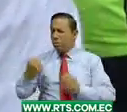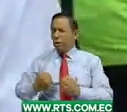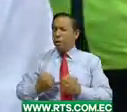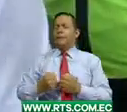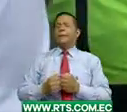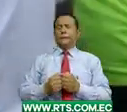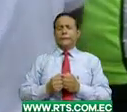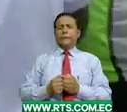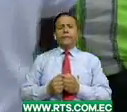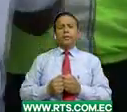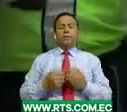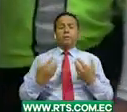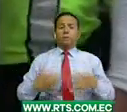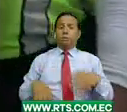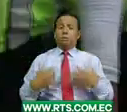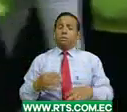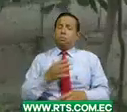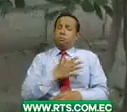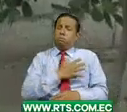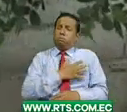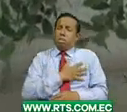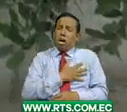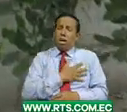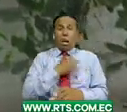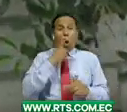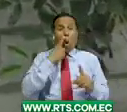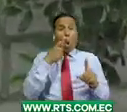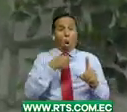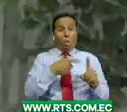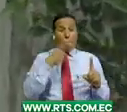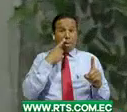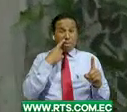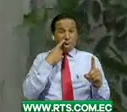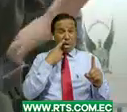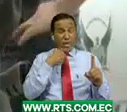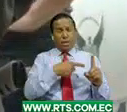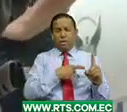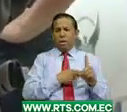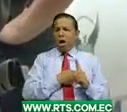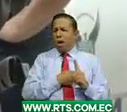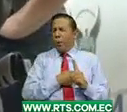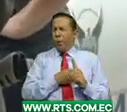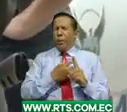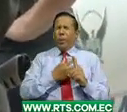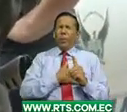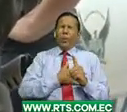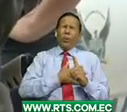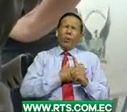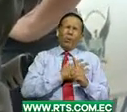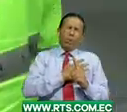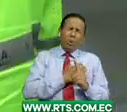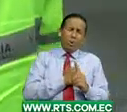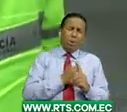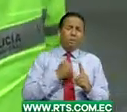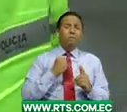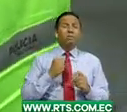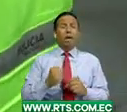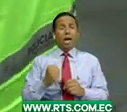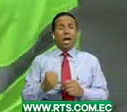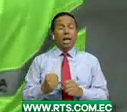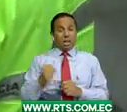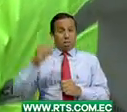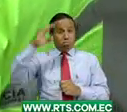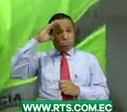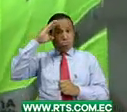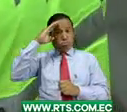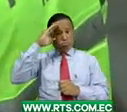vivió en el lugar de la tragedia de parte del esposo y padre de los fallecidos. Agentes del Servicio de Investigación en Accidentes de